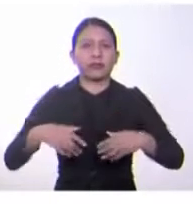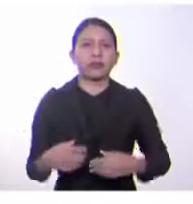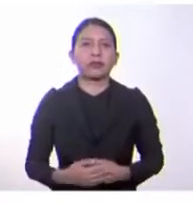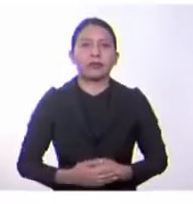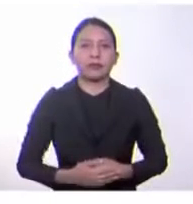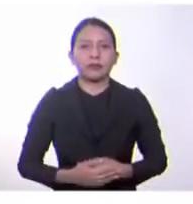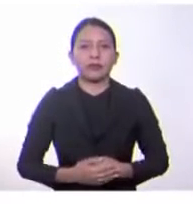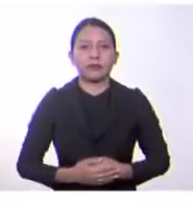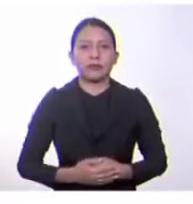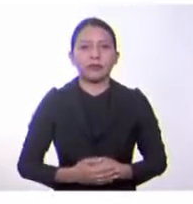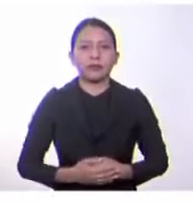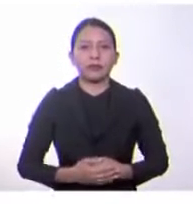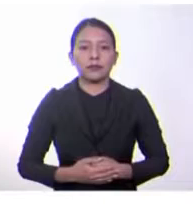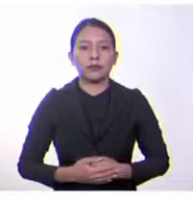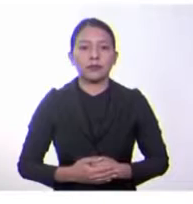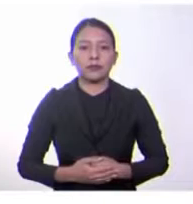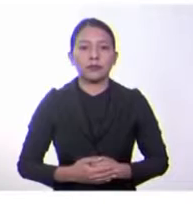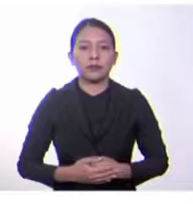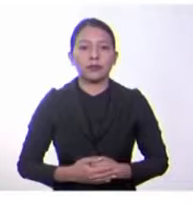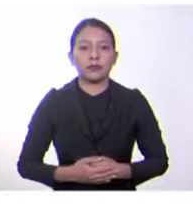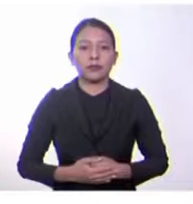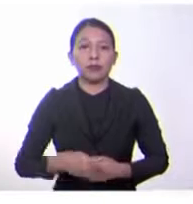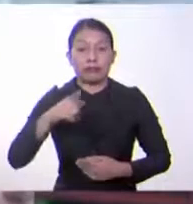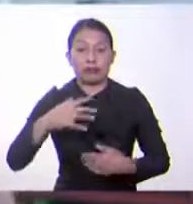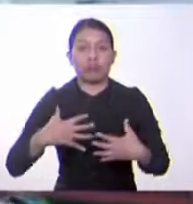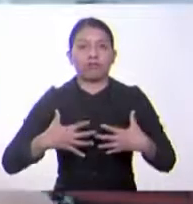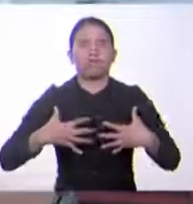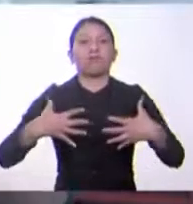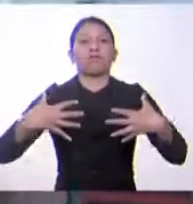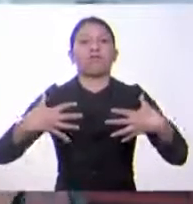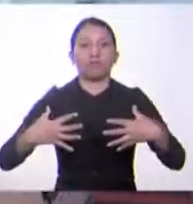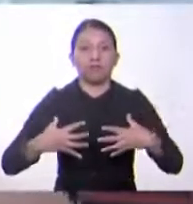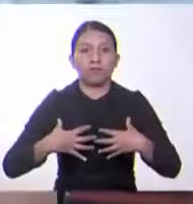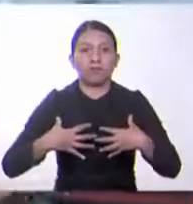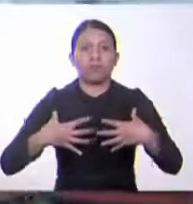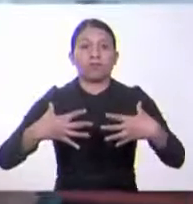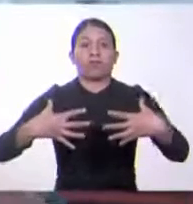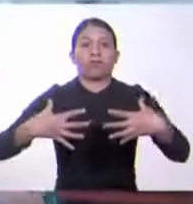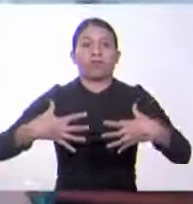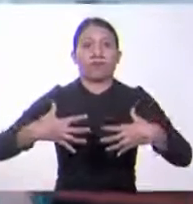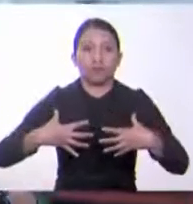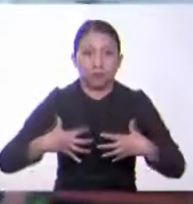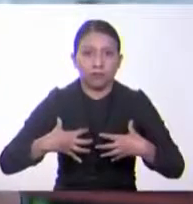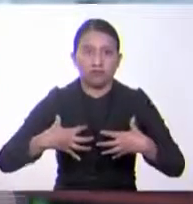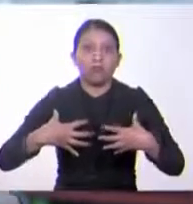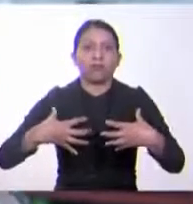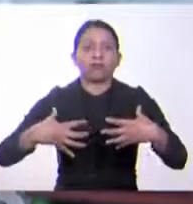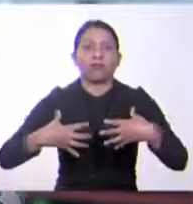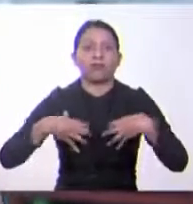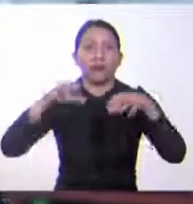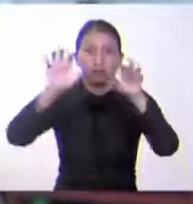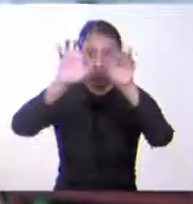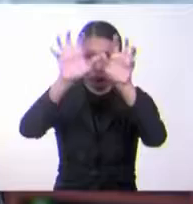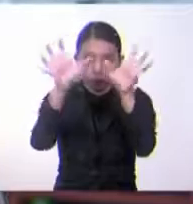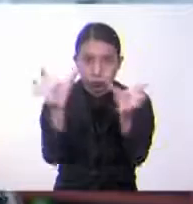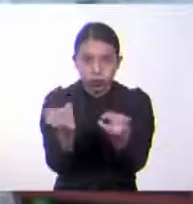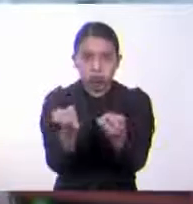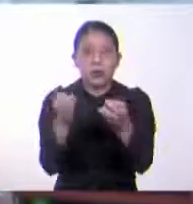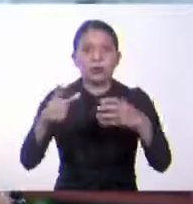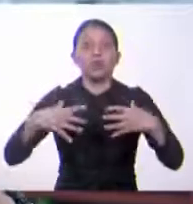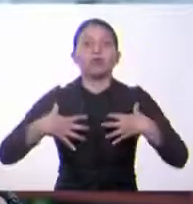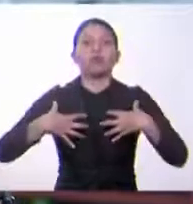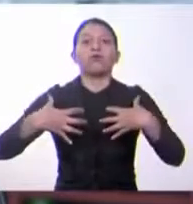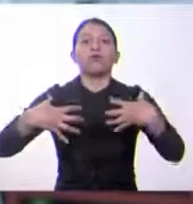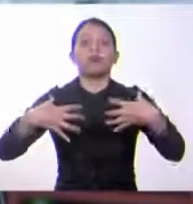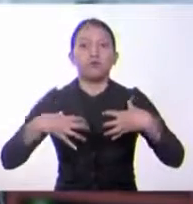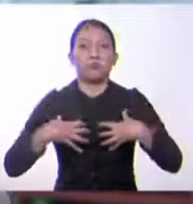Otra estructura que encontramos son los pulmones. Los pulmones son los sacos grandes que nosotros tenemos,